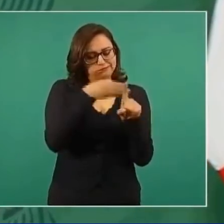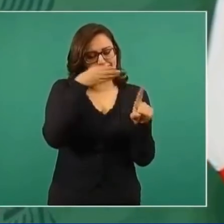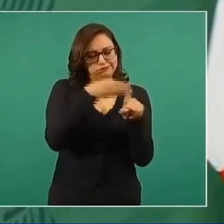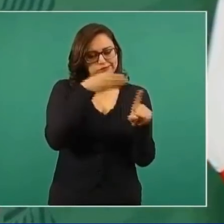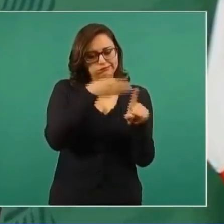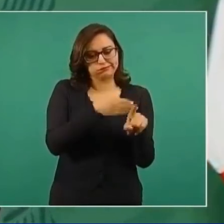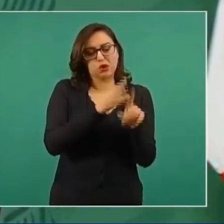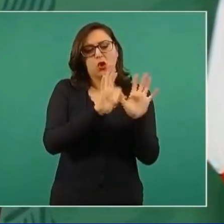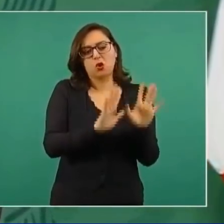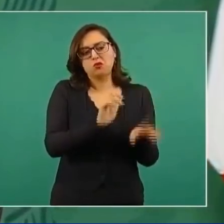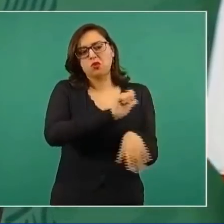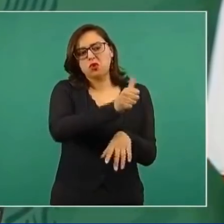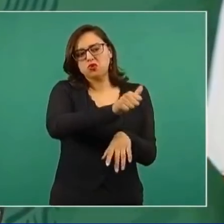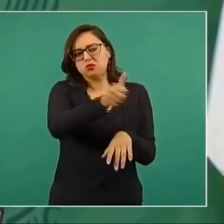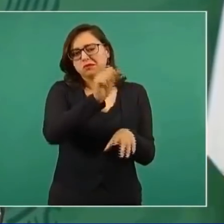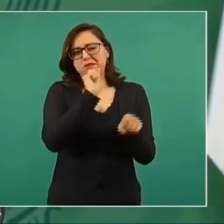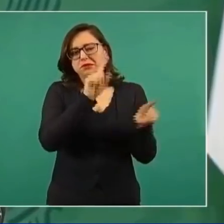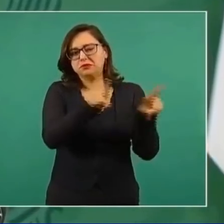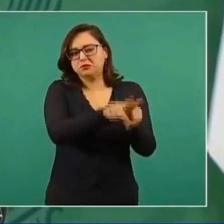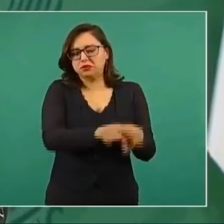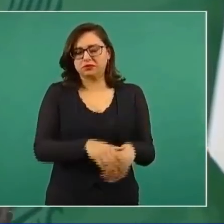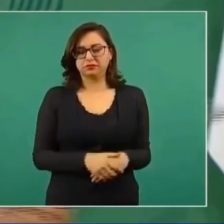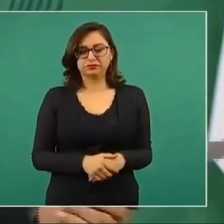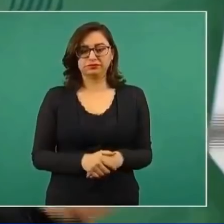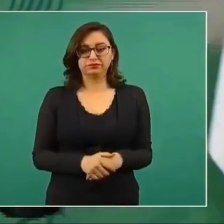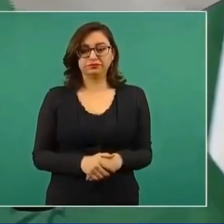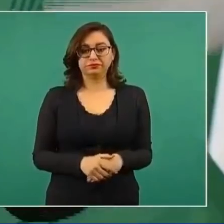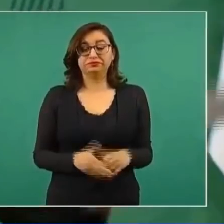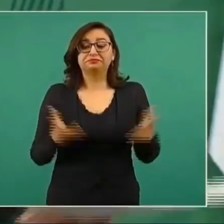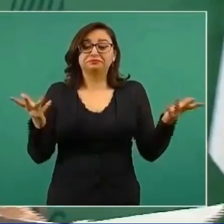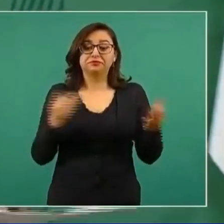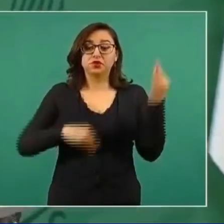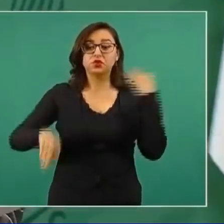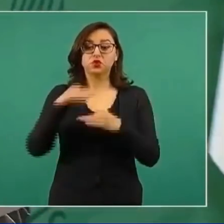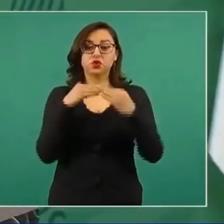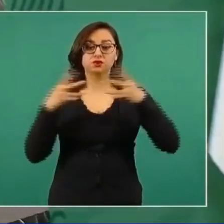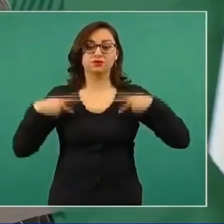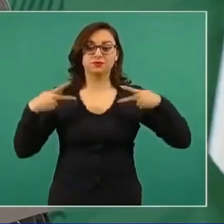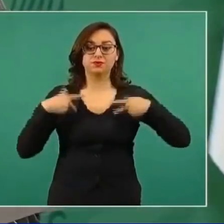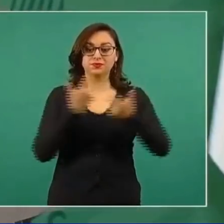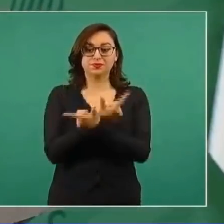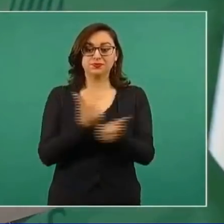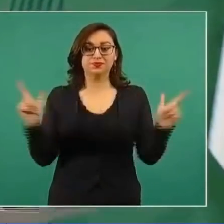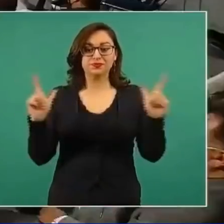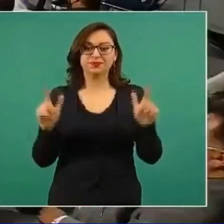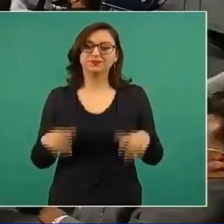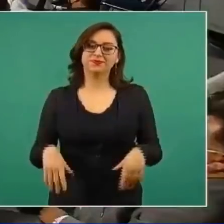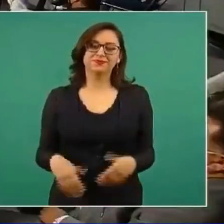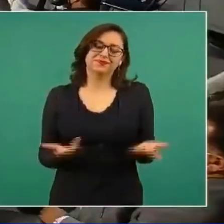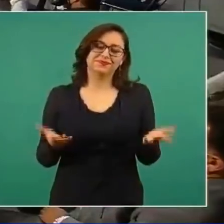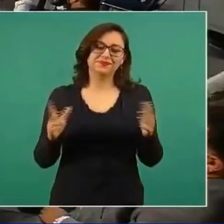o a los otros medios. Pero bueno, somos libres. Ya me voy. Adiós, si no, no llego.